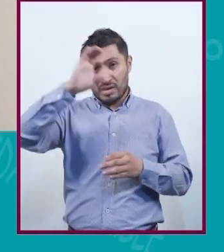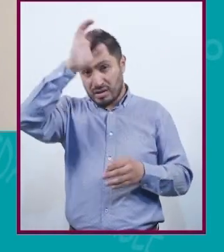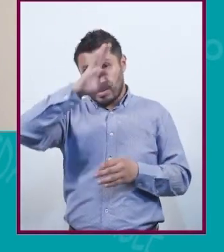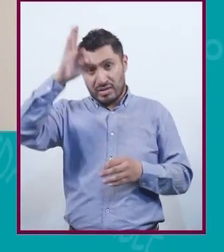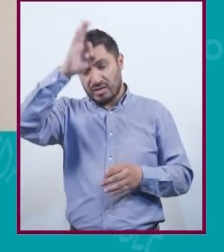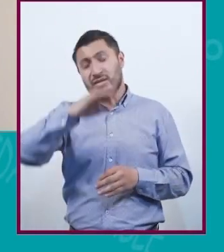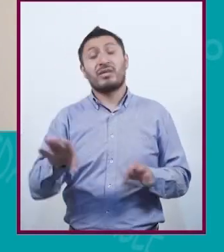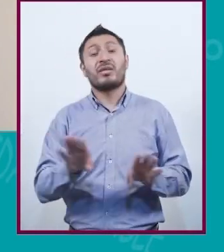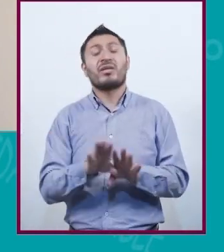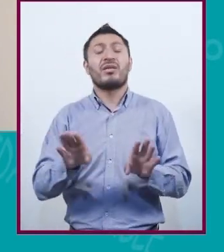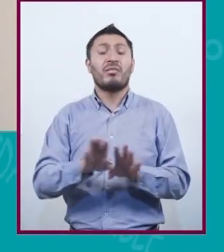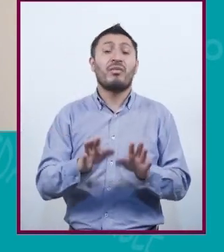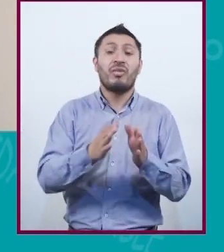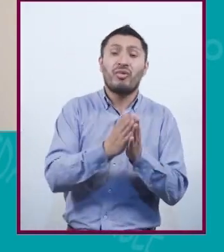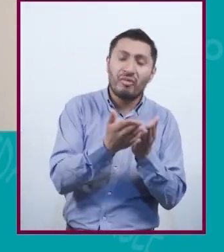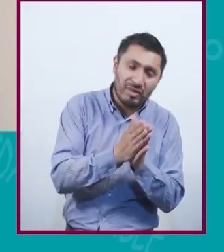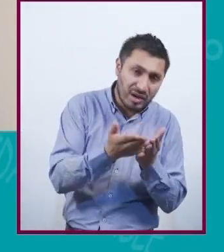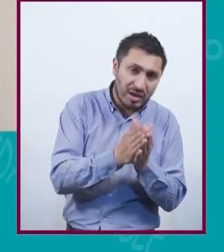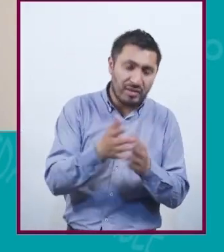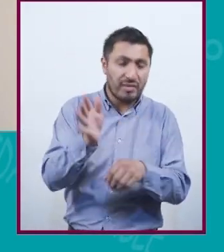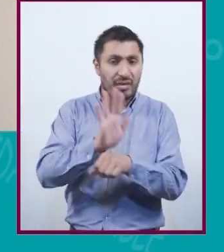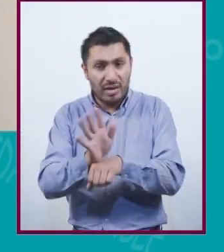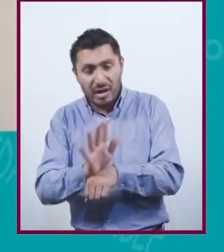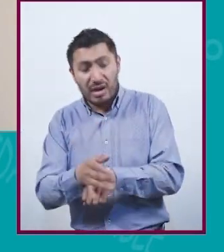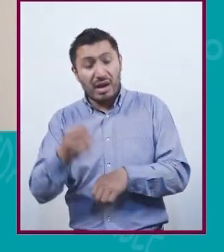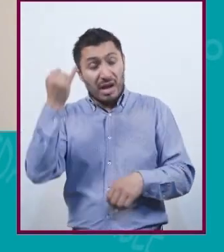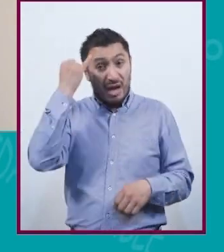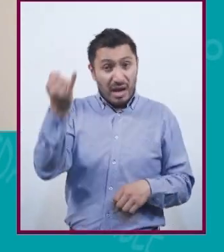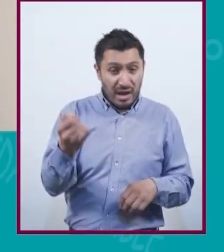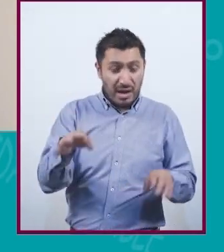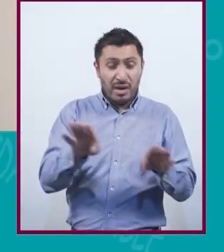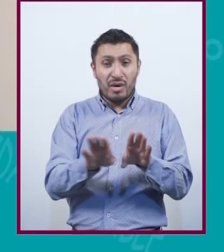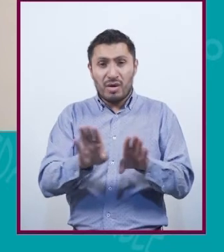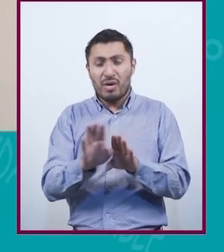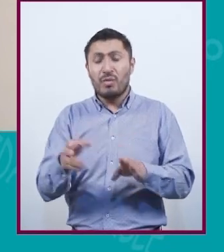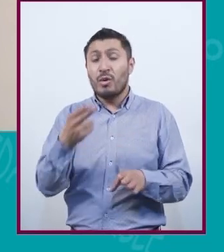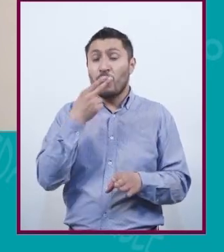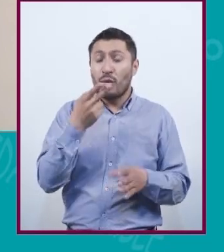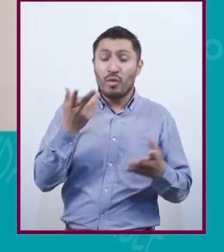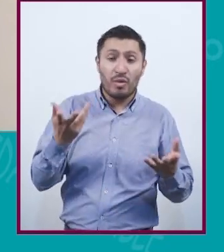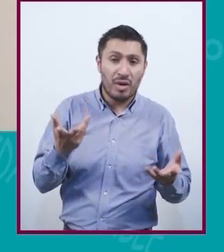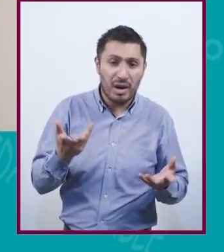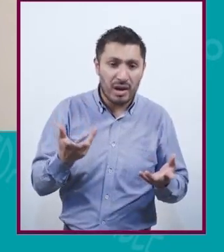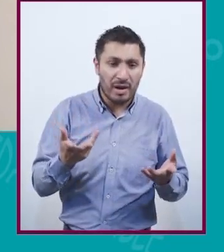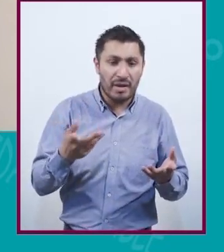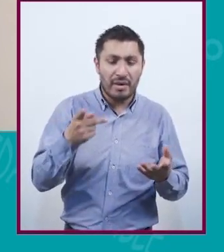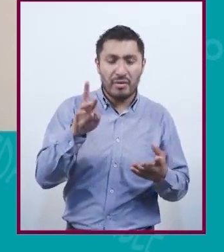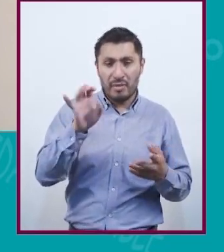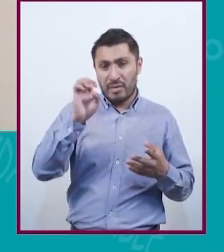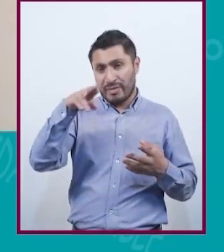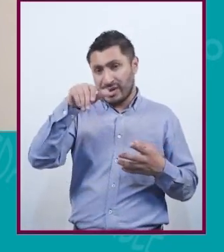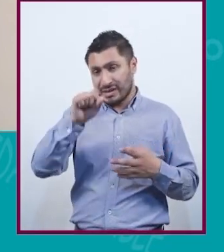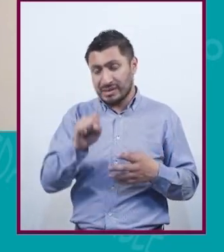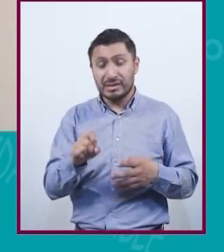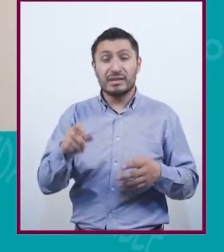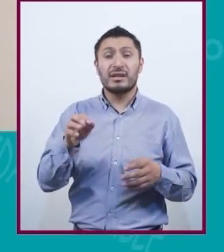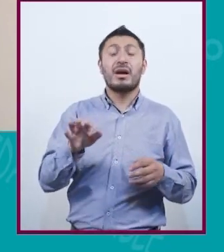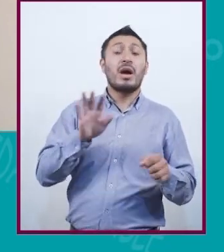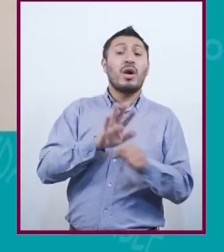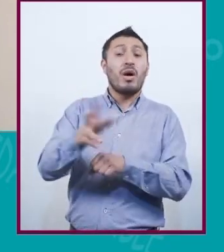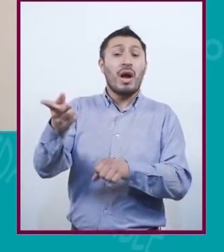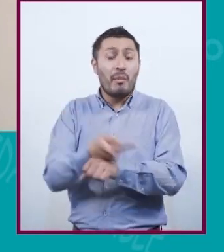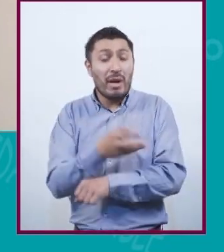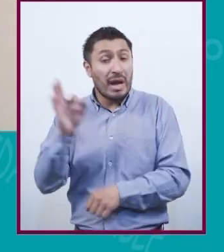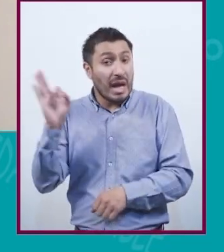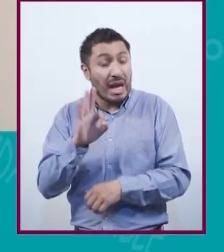le denomina al género literario y cinematográfico especulativo que puede funcionar con